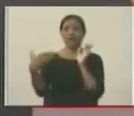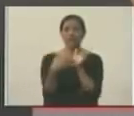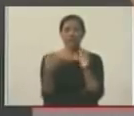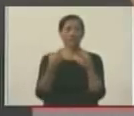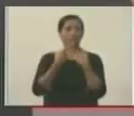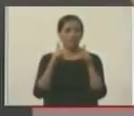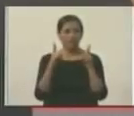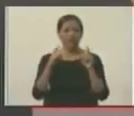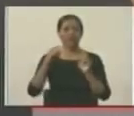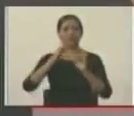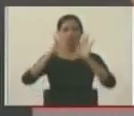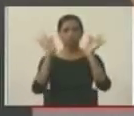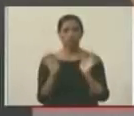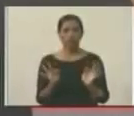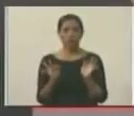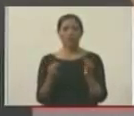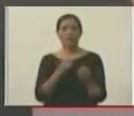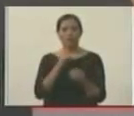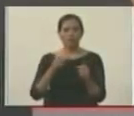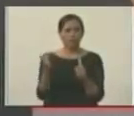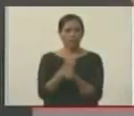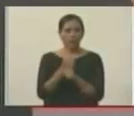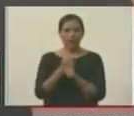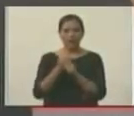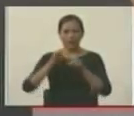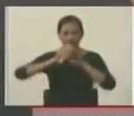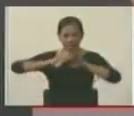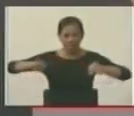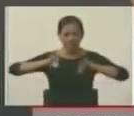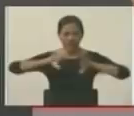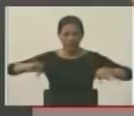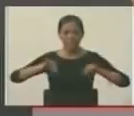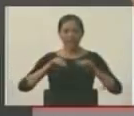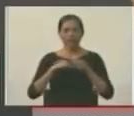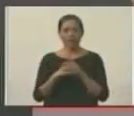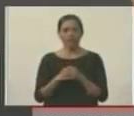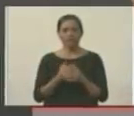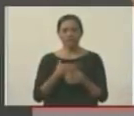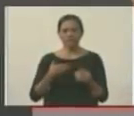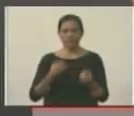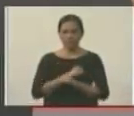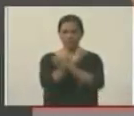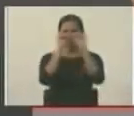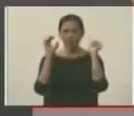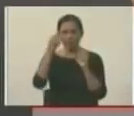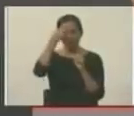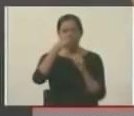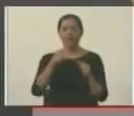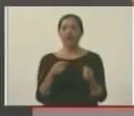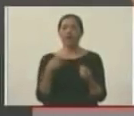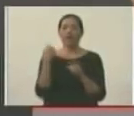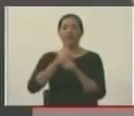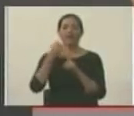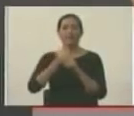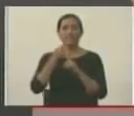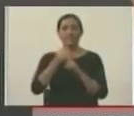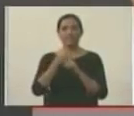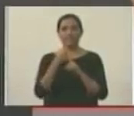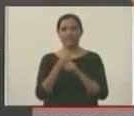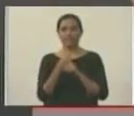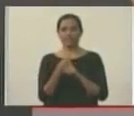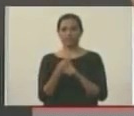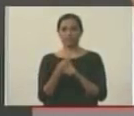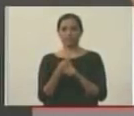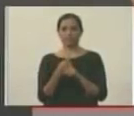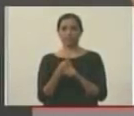ido detectando y despejando. Yo quiero ser muy claro para el pueblo, en una batalla de minuto